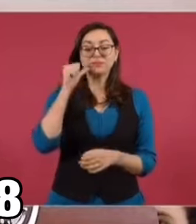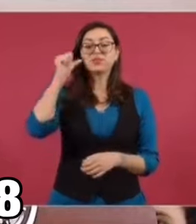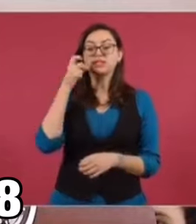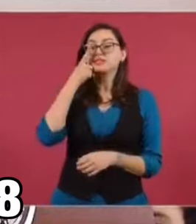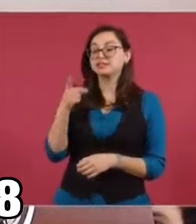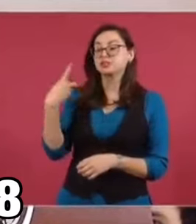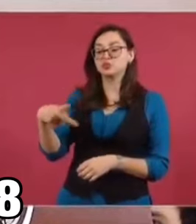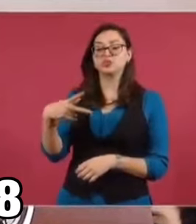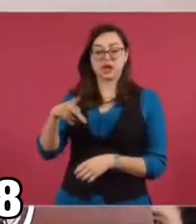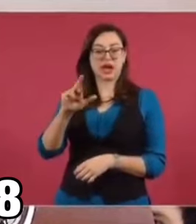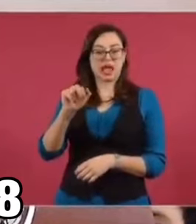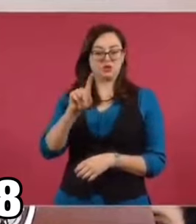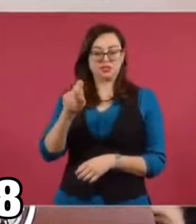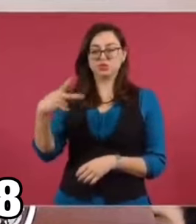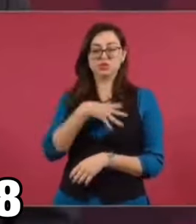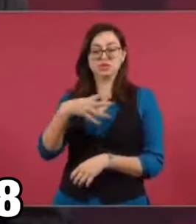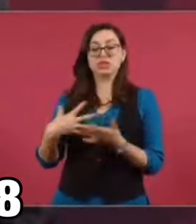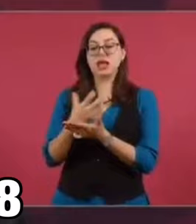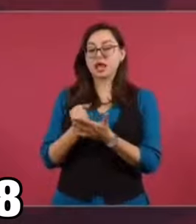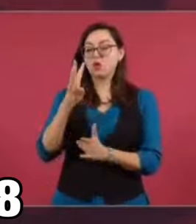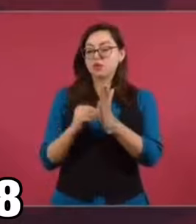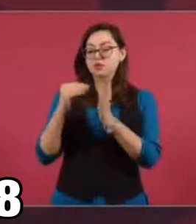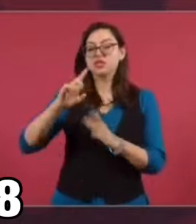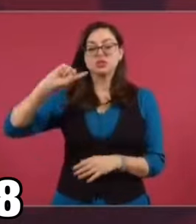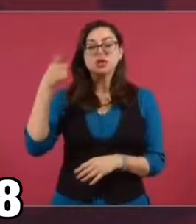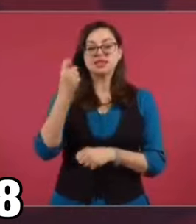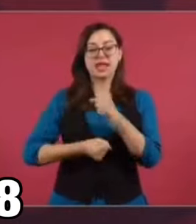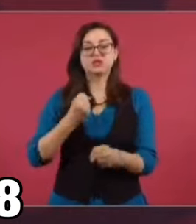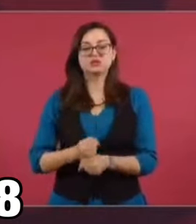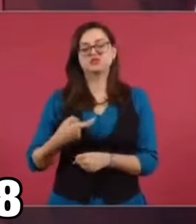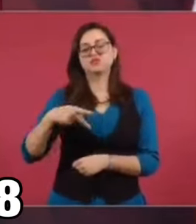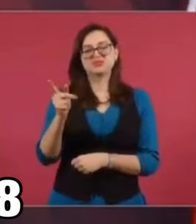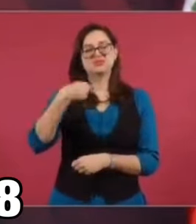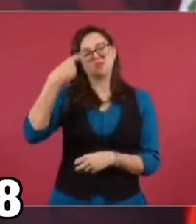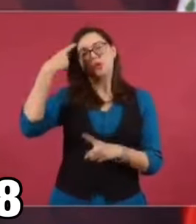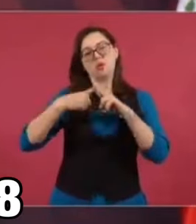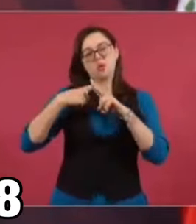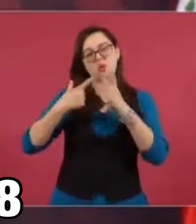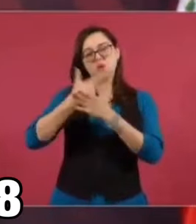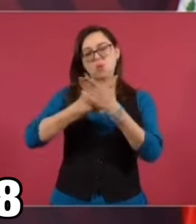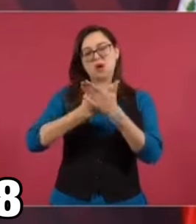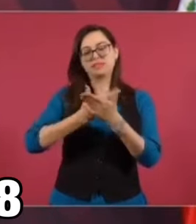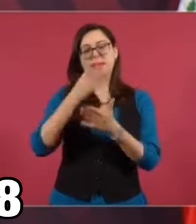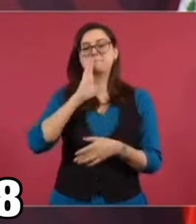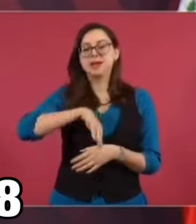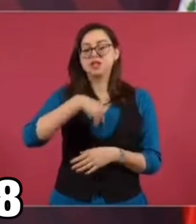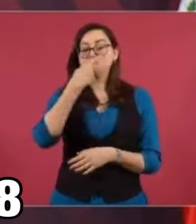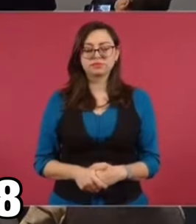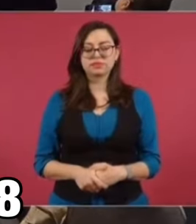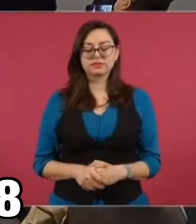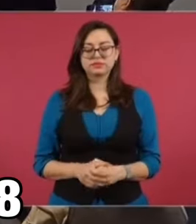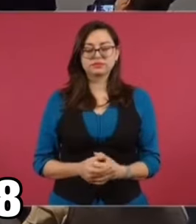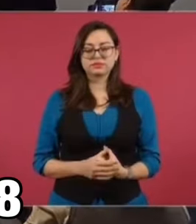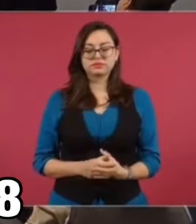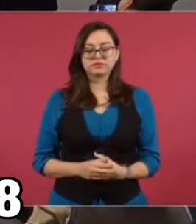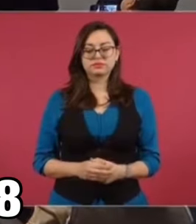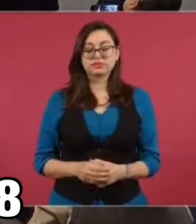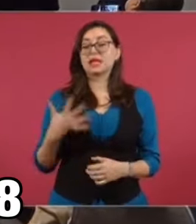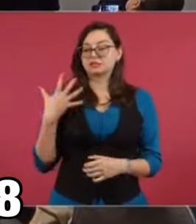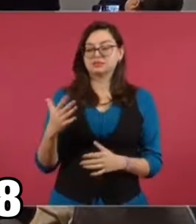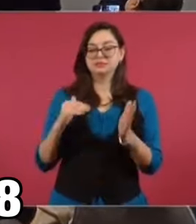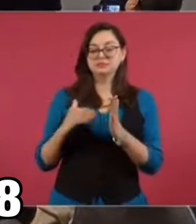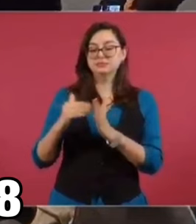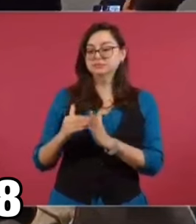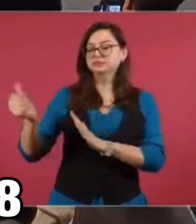al año en Univisión. Hice la cuenta, pero así como es todo espontáneo, ¿no? Y dije 2 o 3 millones, pero no. 5 millones